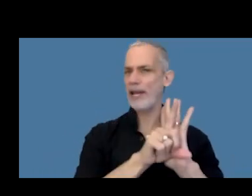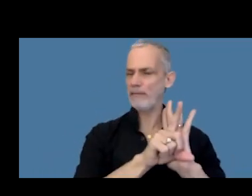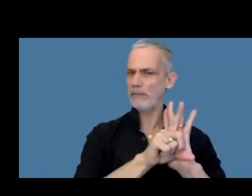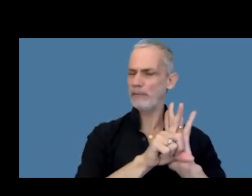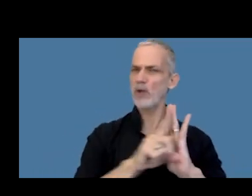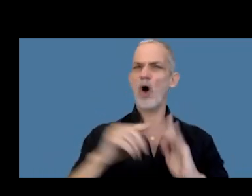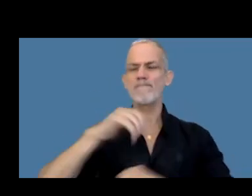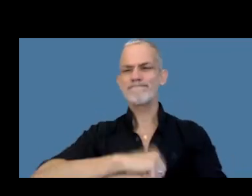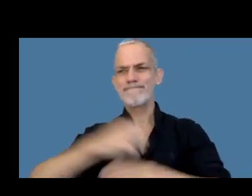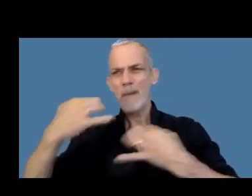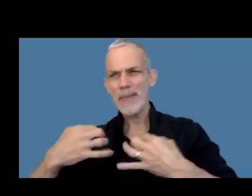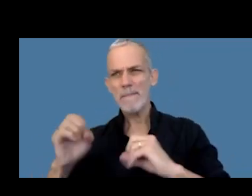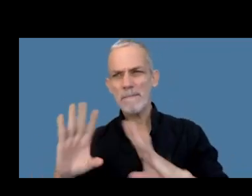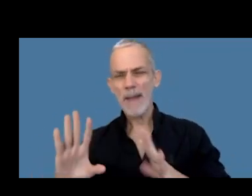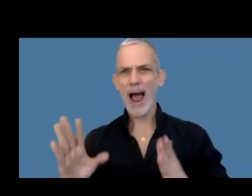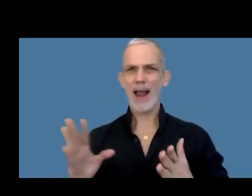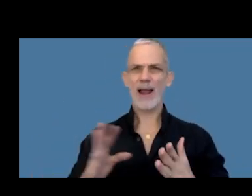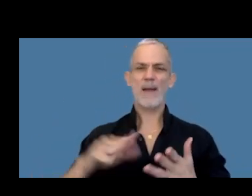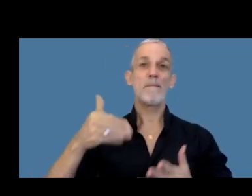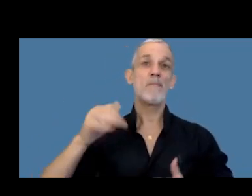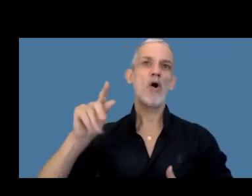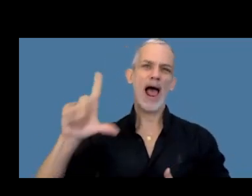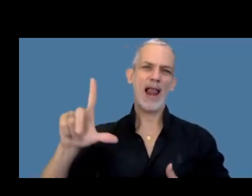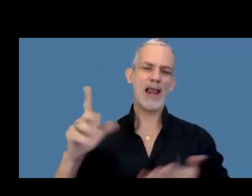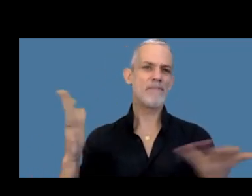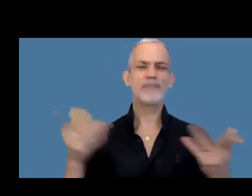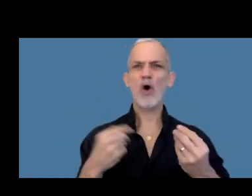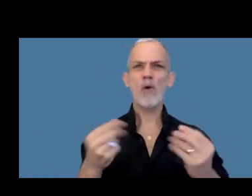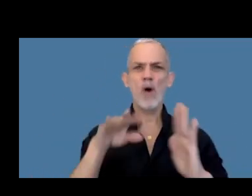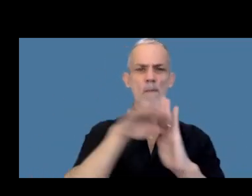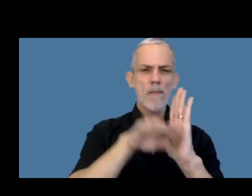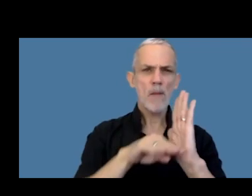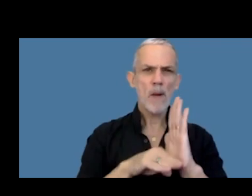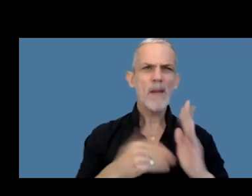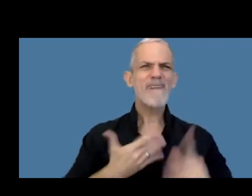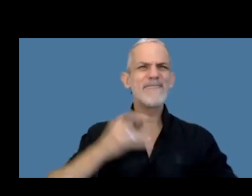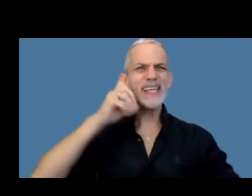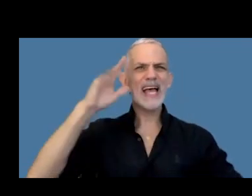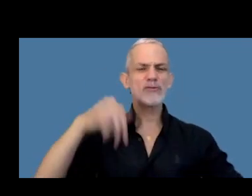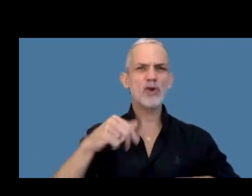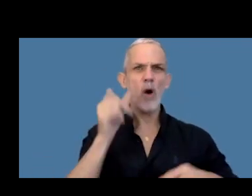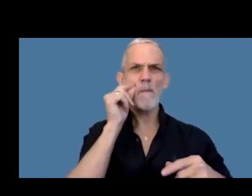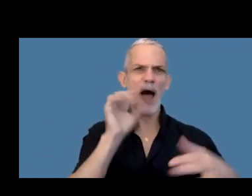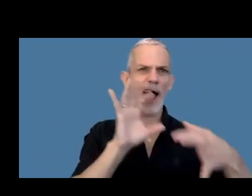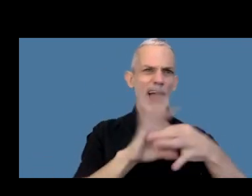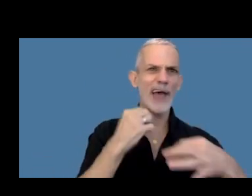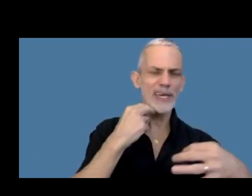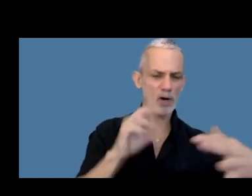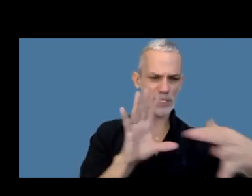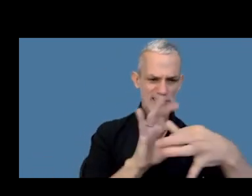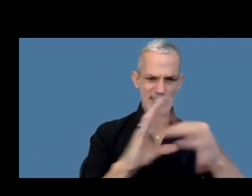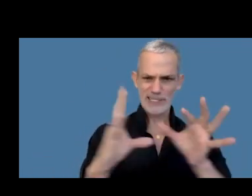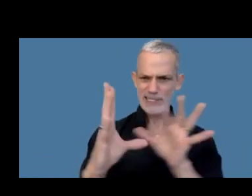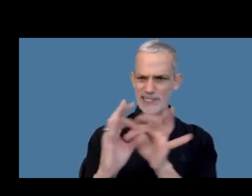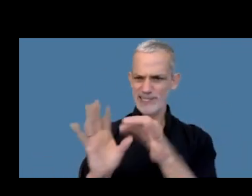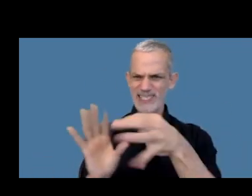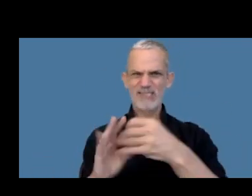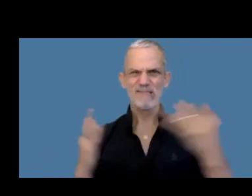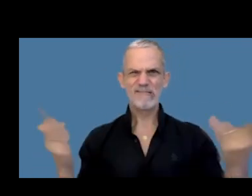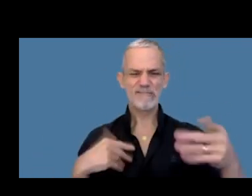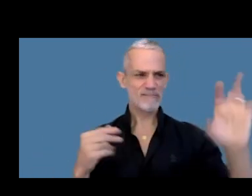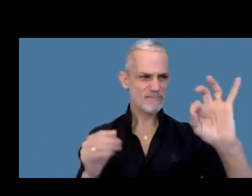¿Sí? ¿Cómo se regula la filiación entre aquel que solicita la práctica y aquel que da el material